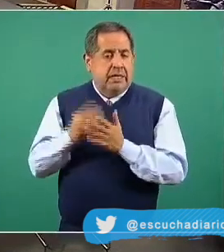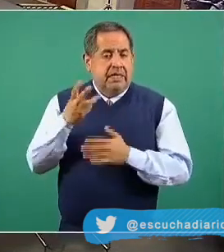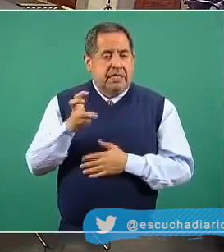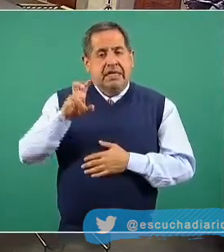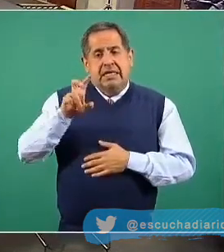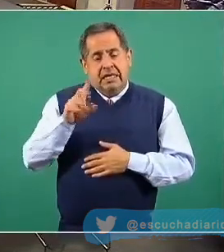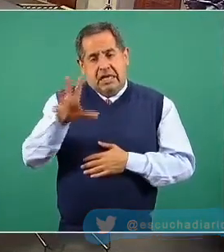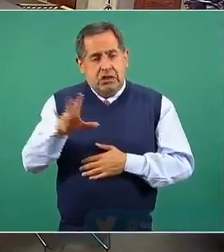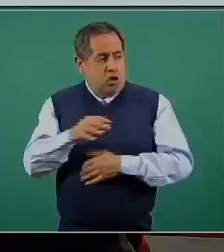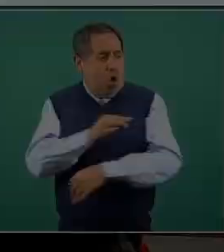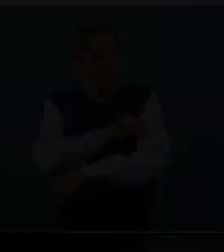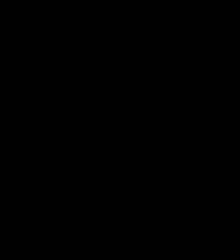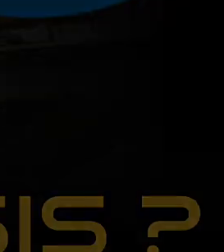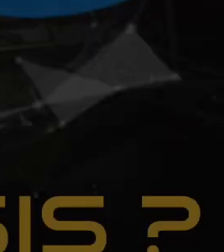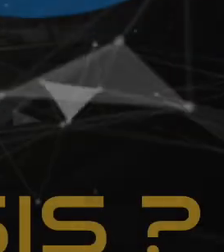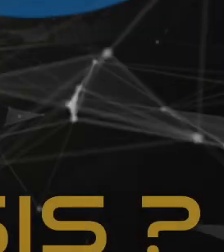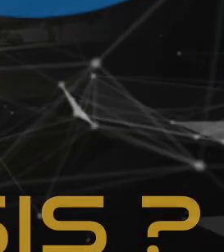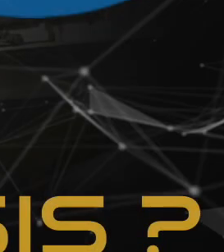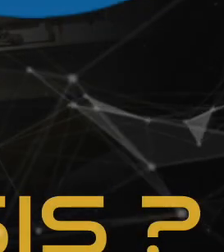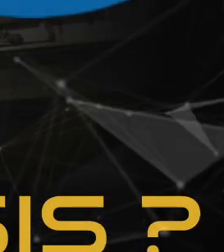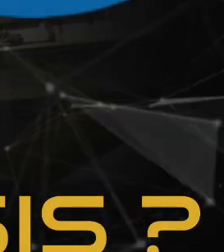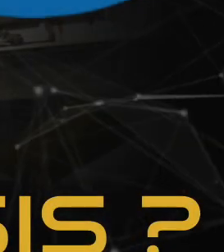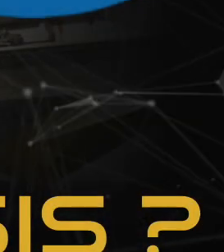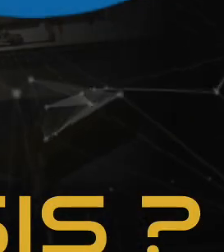552.335 vacunas aplicadas.